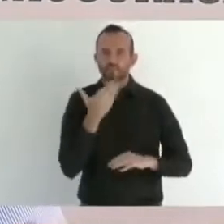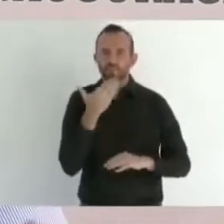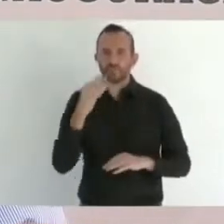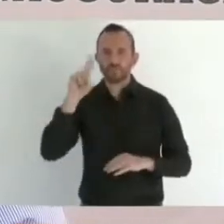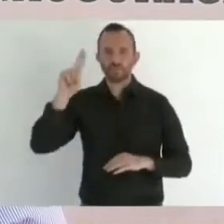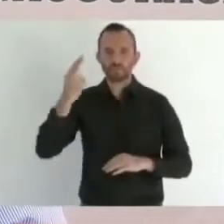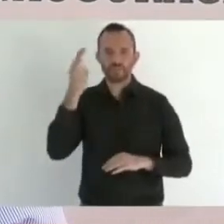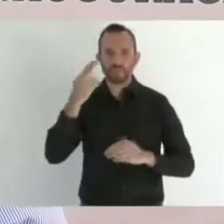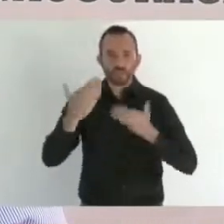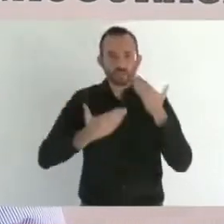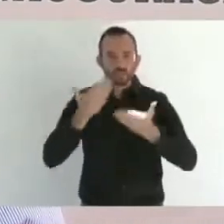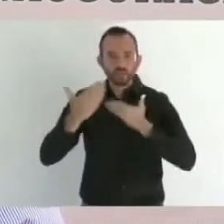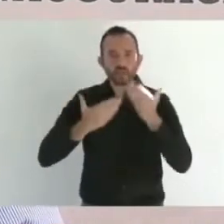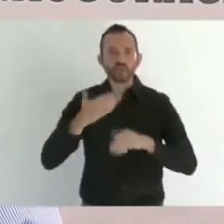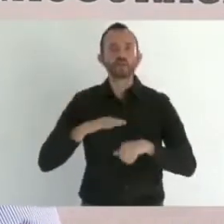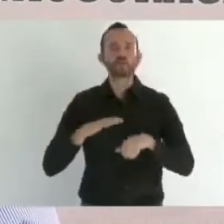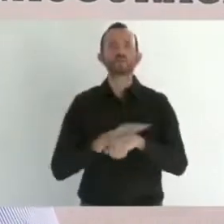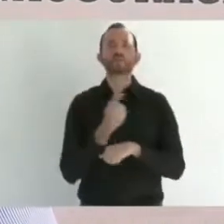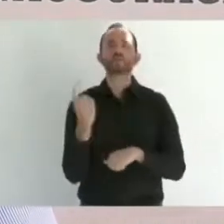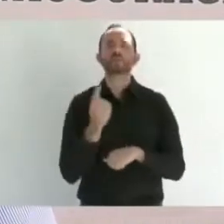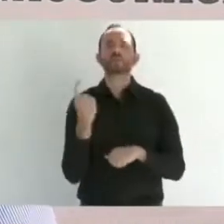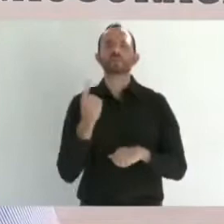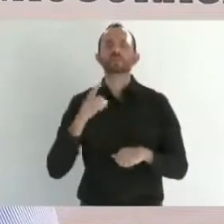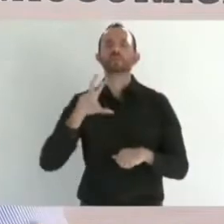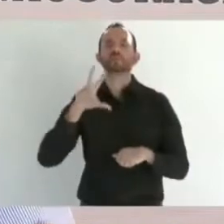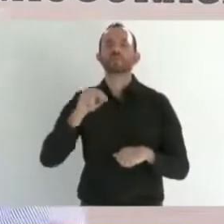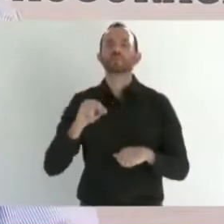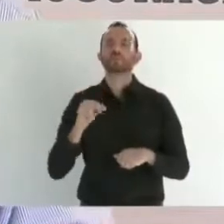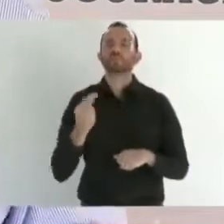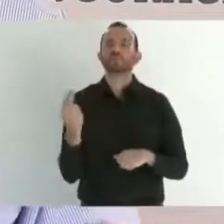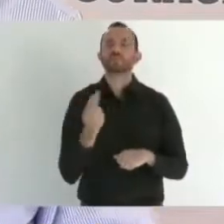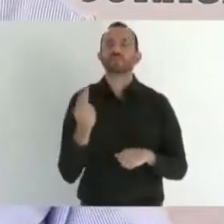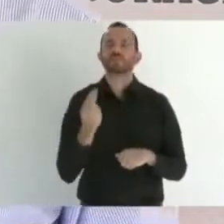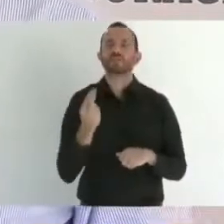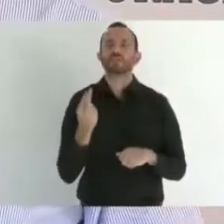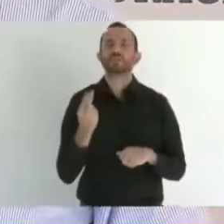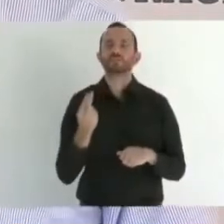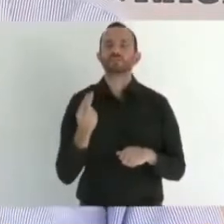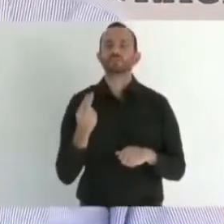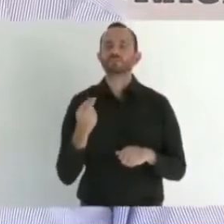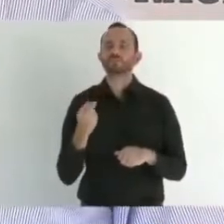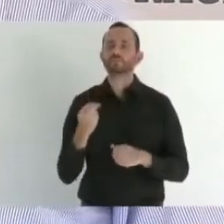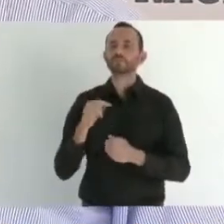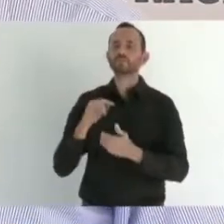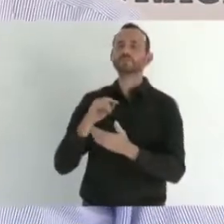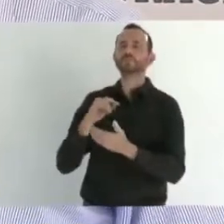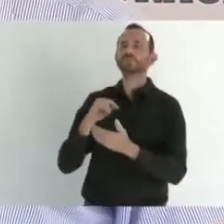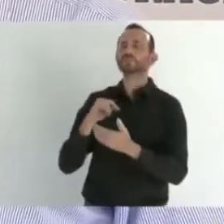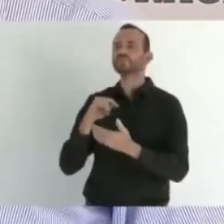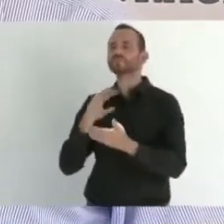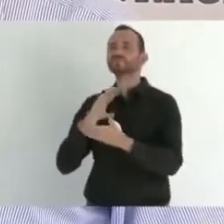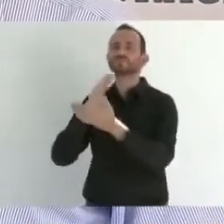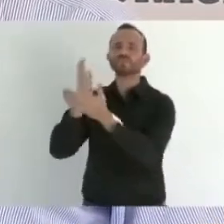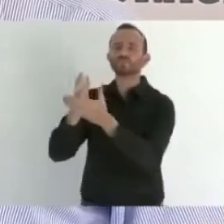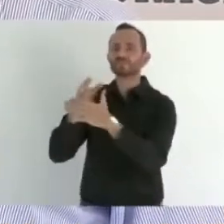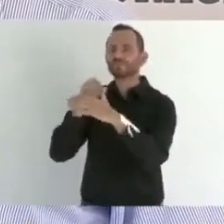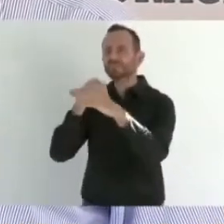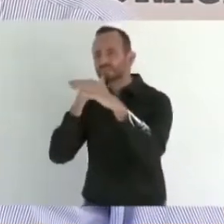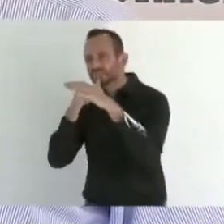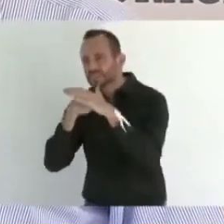de ir a las profundidades el mano o salirse